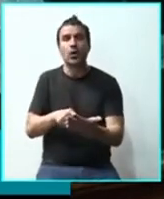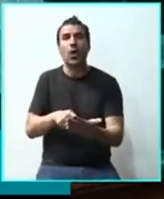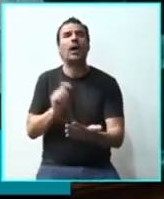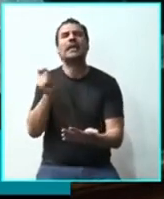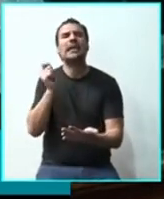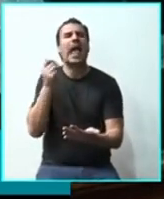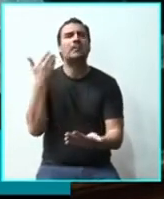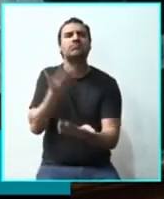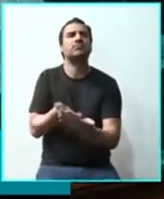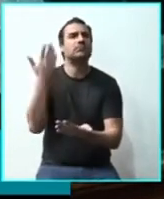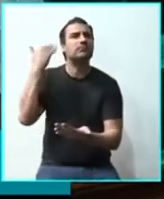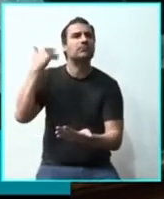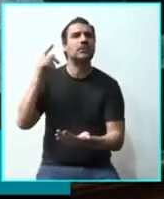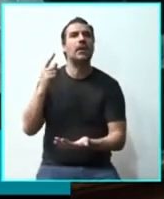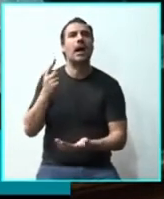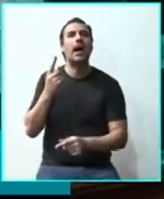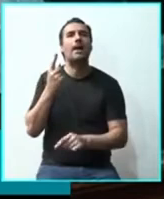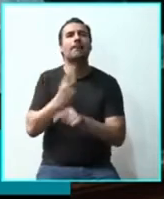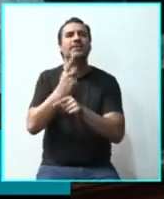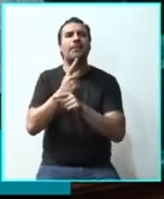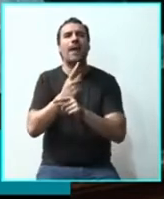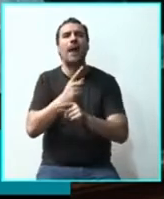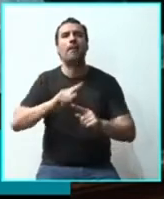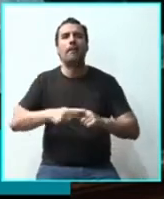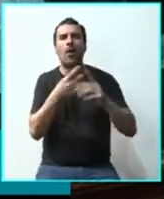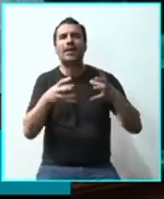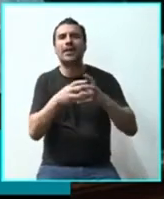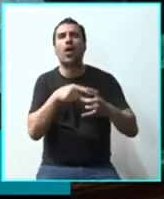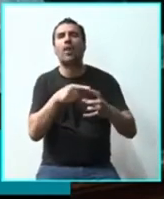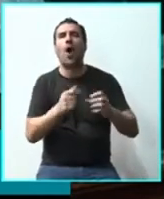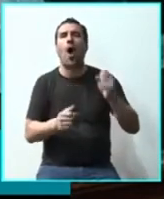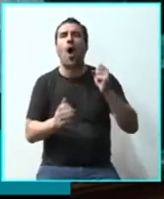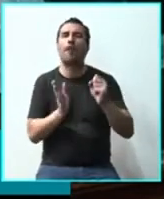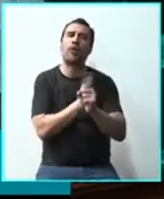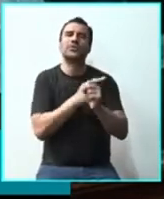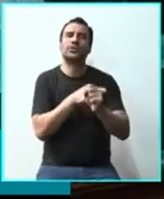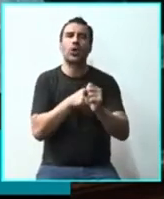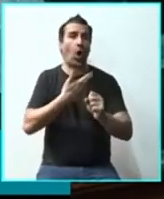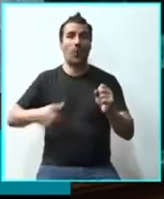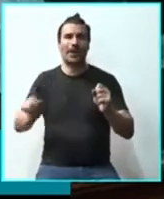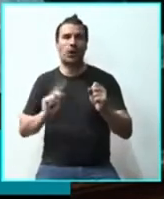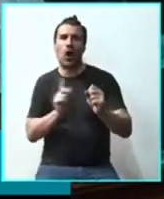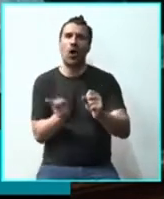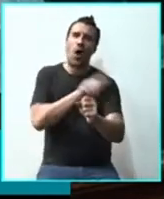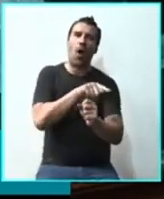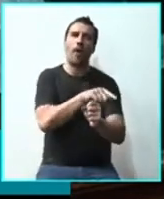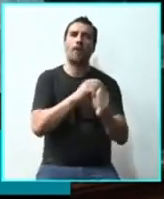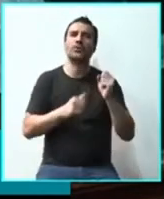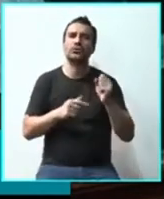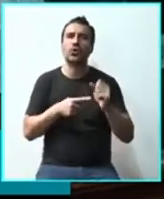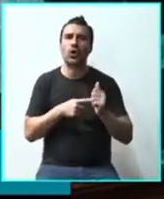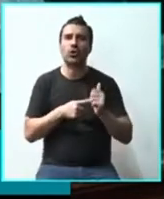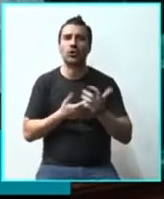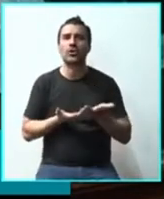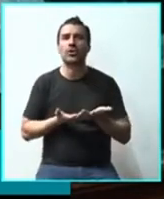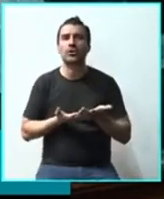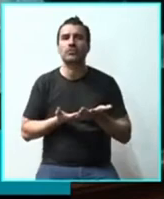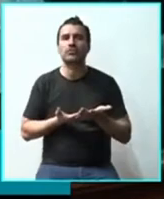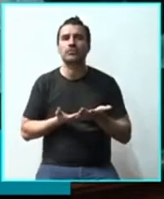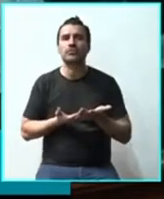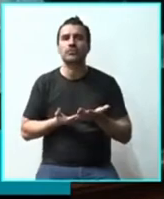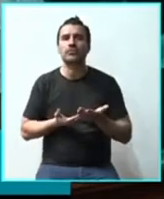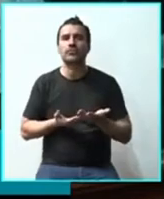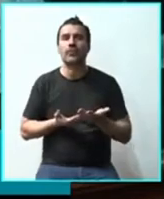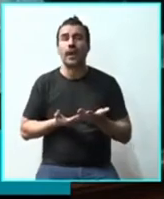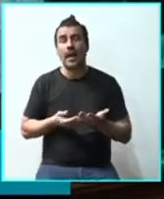que era un proyecto que iba en consonancia con lo que el oficialismo, la mayoría del oficialismo, está aplicando como política pública.